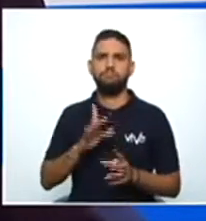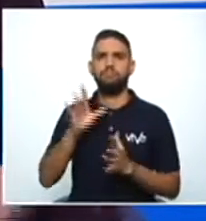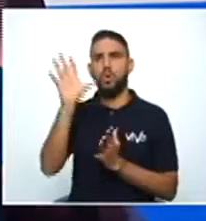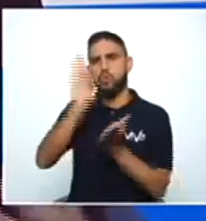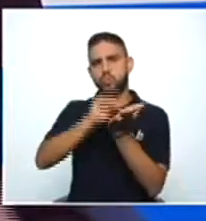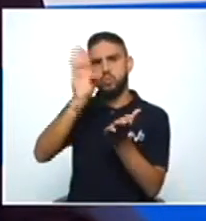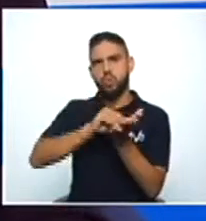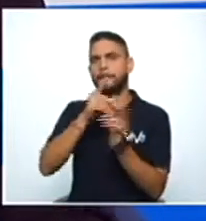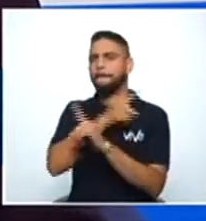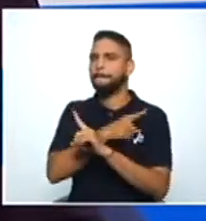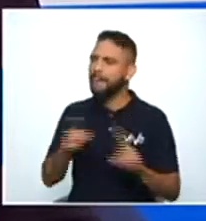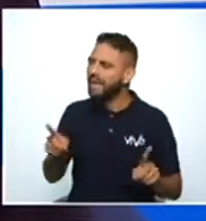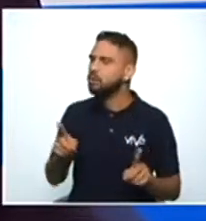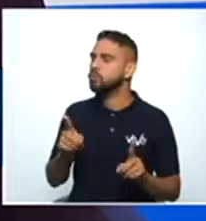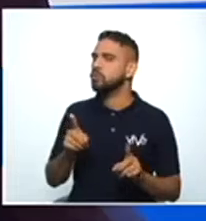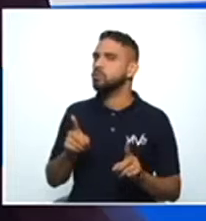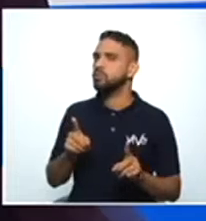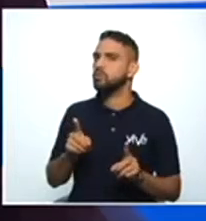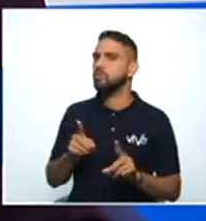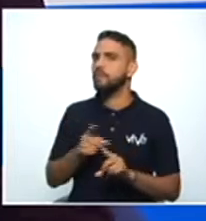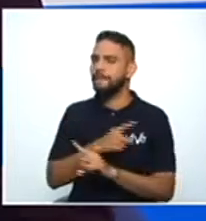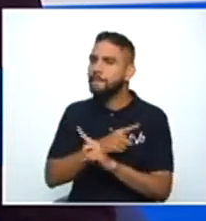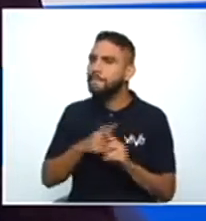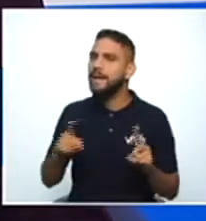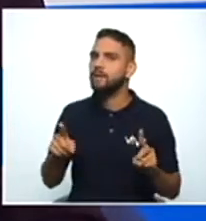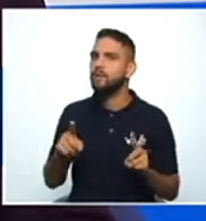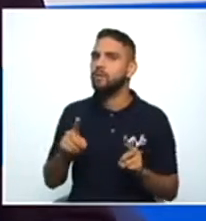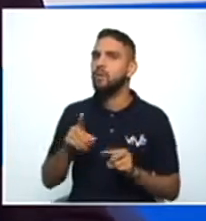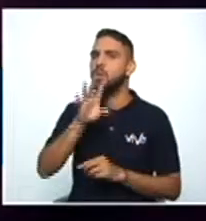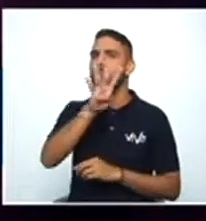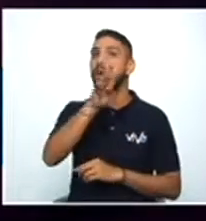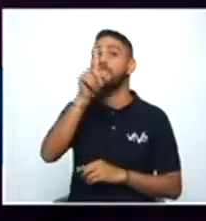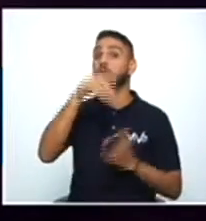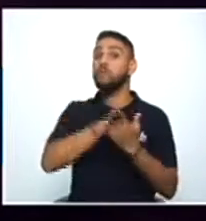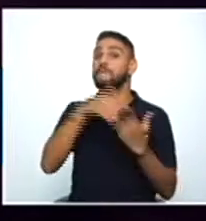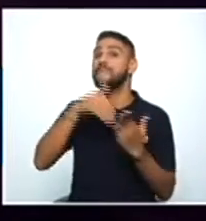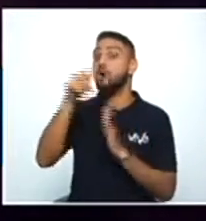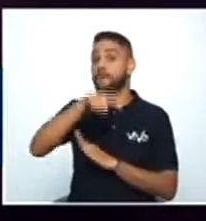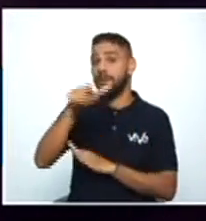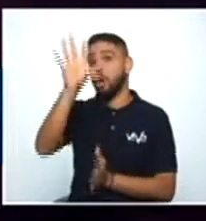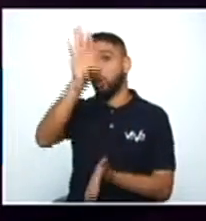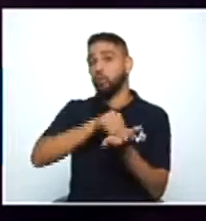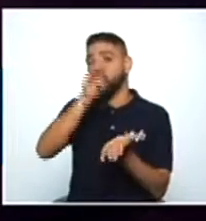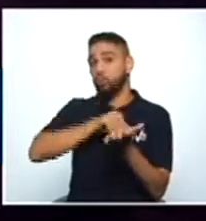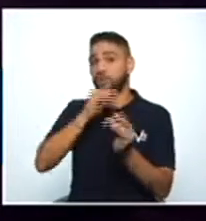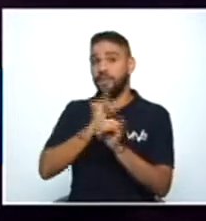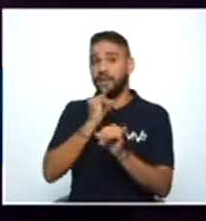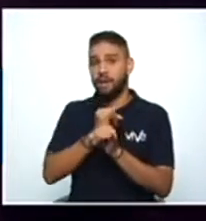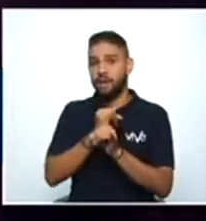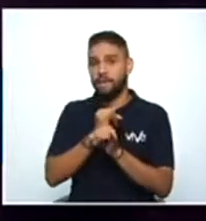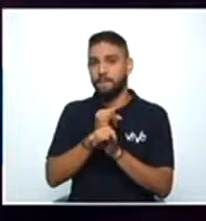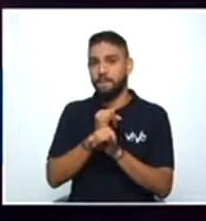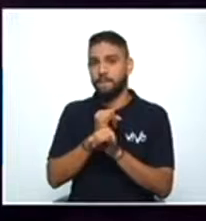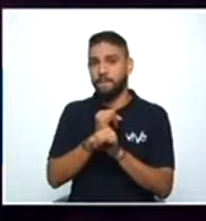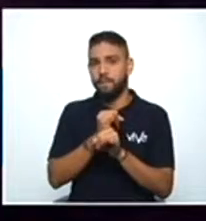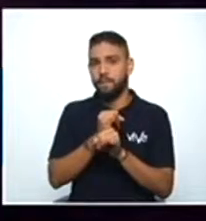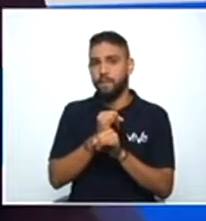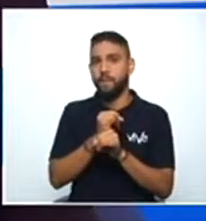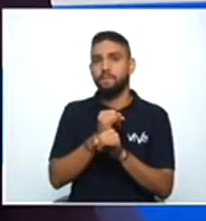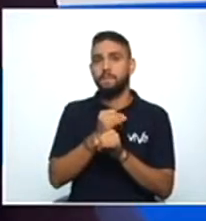lo que no se hace referencia precisamente es que de esos 41 millones de personas cuando hacemos el análisis de los más de 7 mil